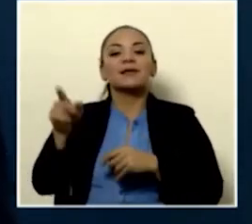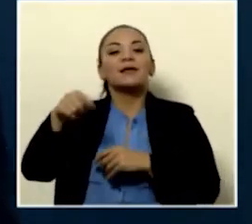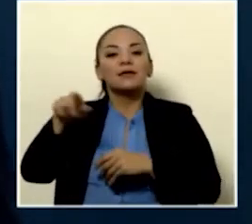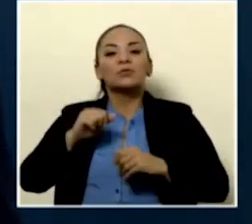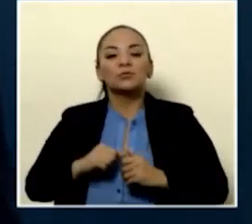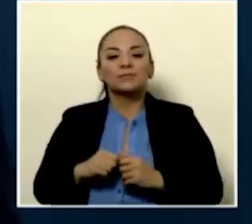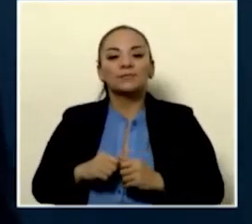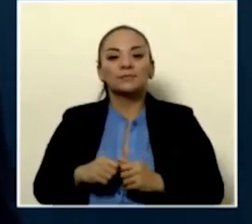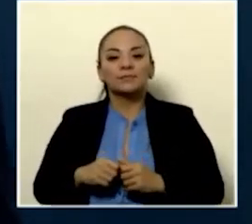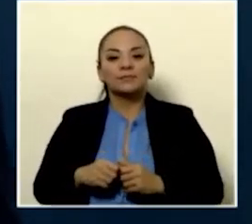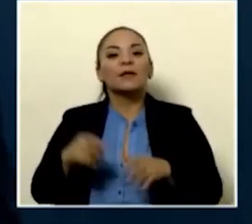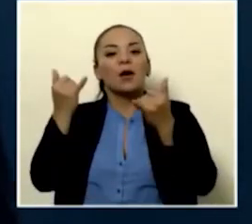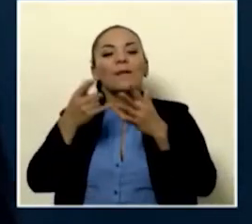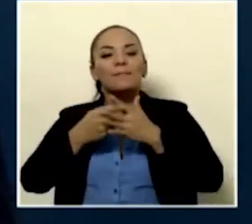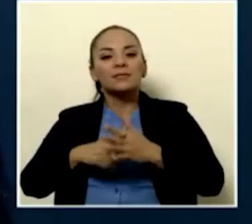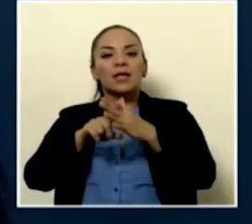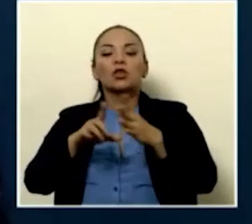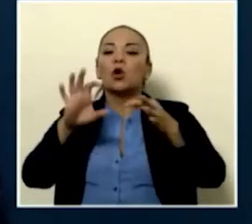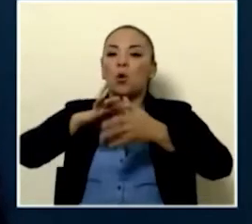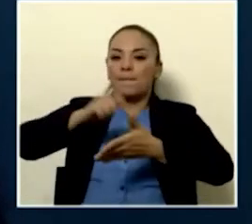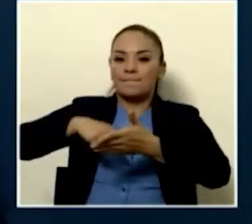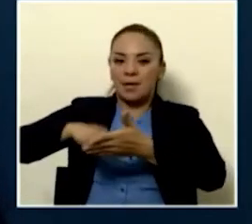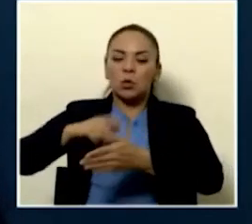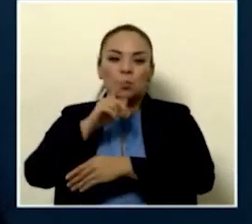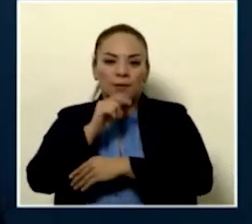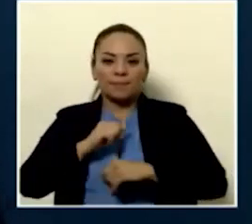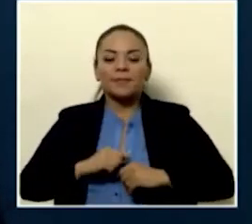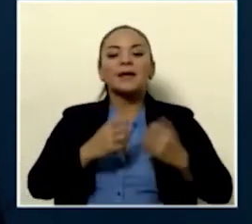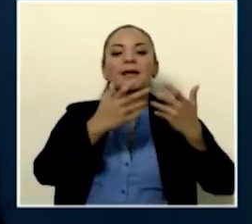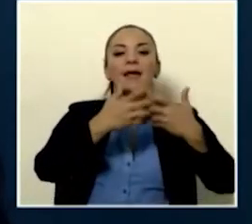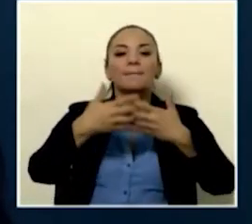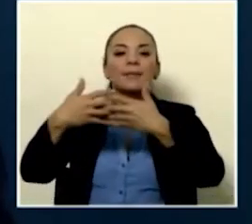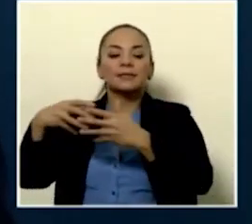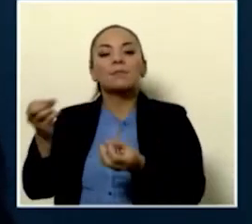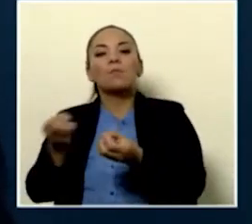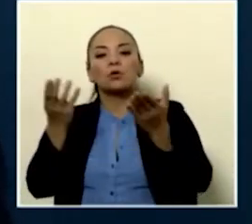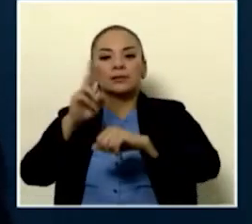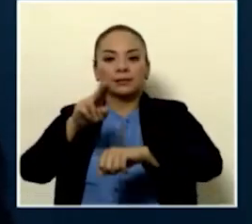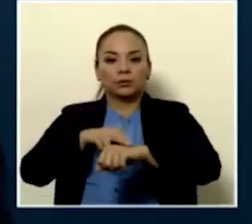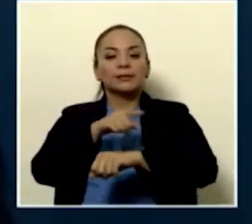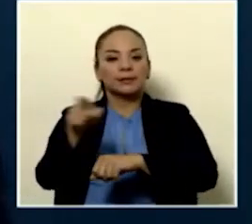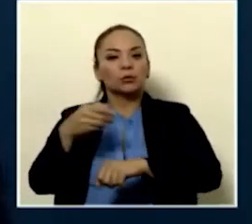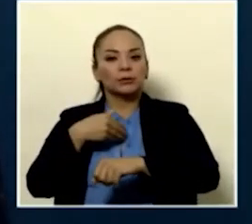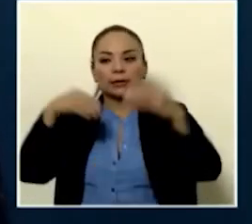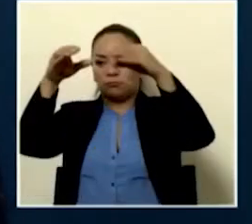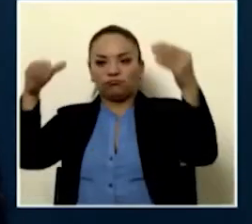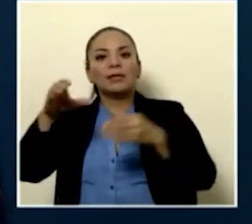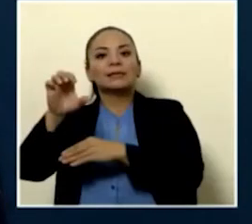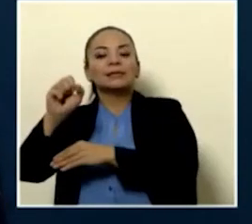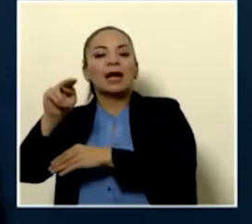entrando en un convenio con las compañías multinacionales que tienen los escáneres de